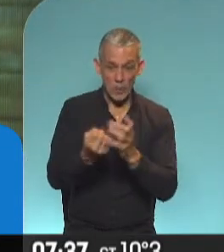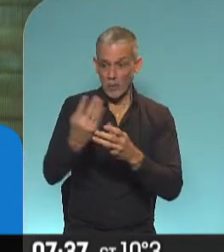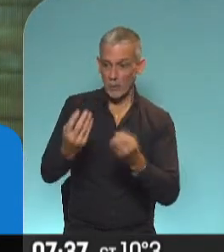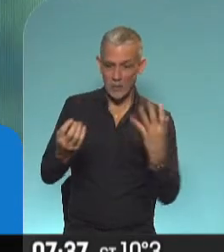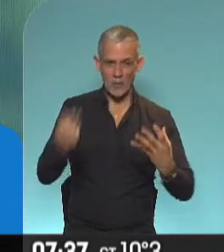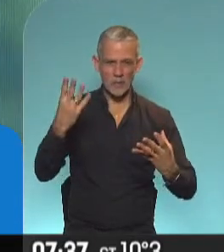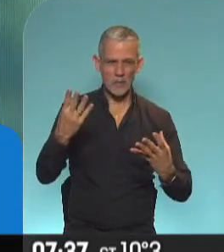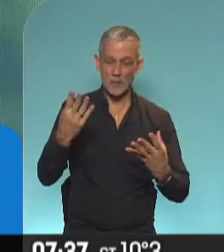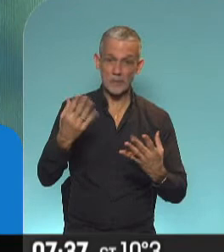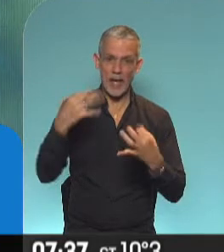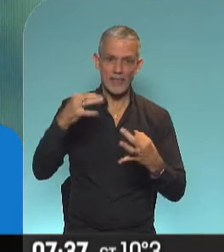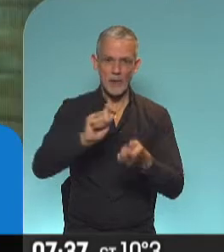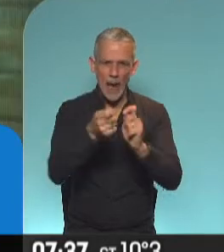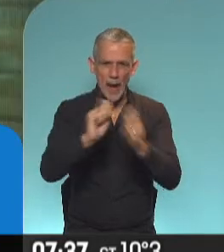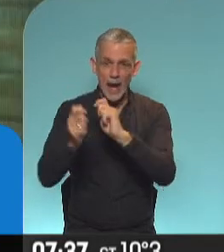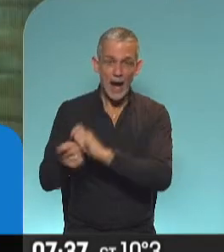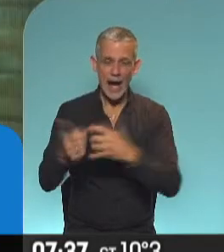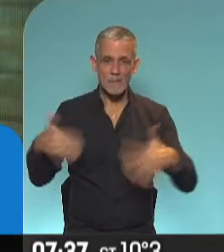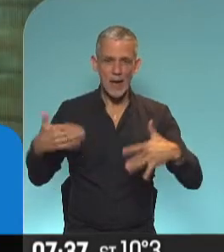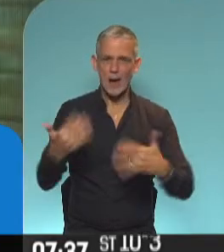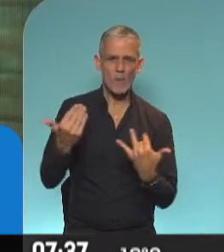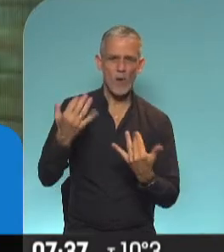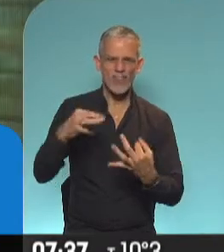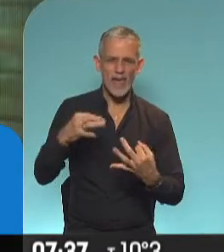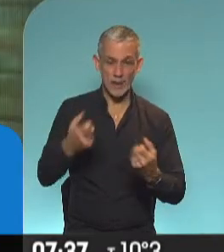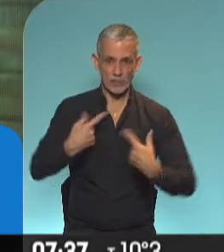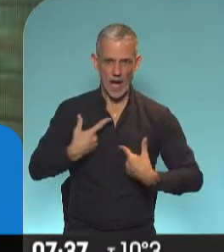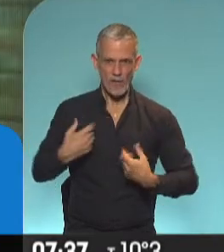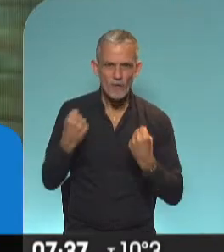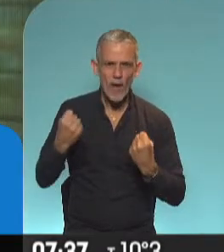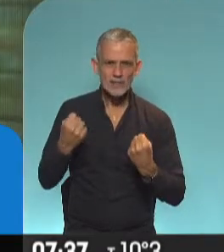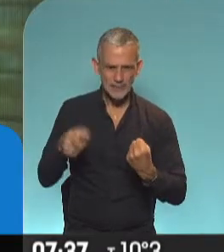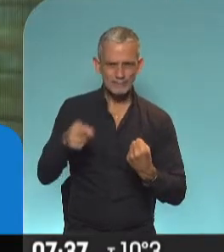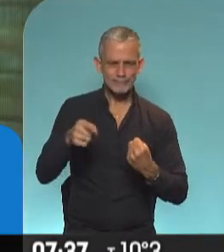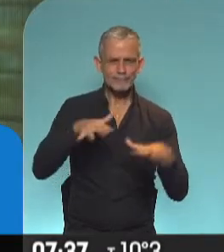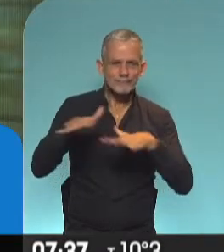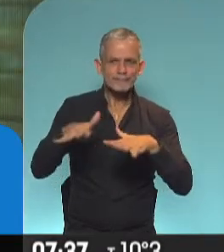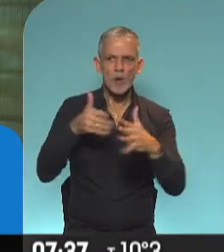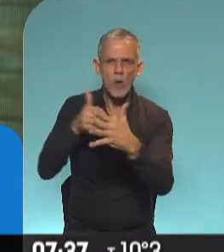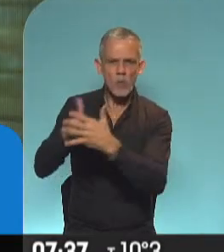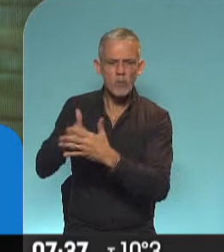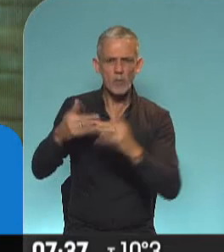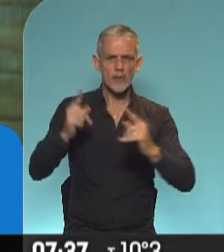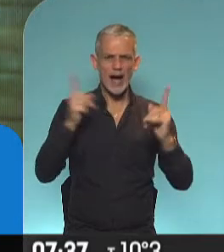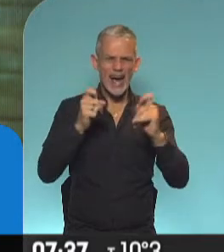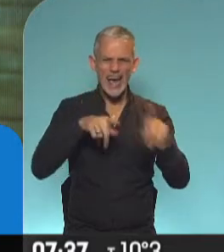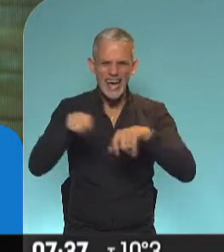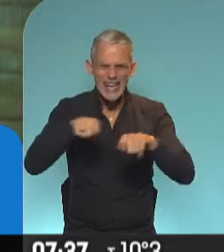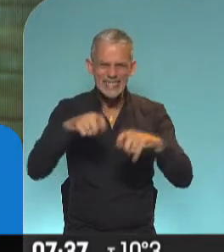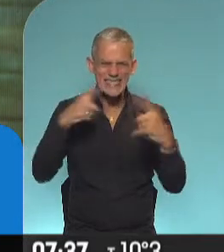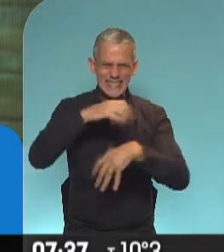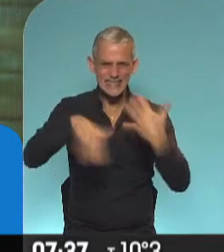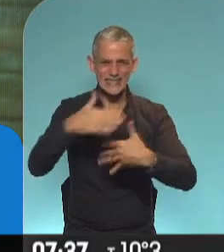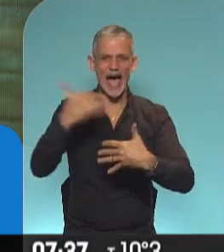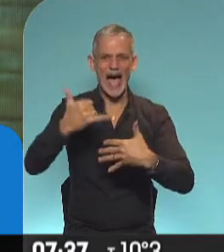surgiendo, estas hay que reinventarse. Pueden reinventarse, pueden fortalecerse frente a estas adversidades. O sea que la crisis, como siempre se dice, es